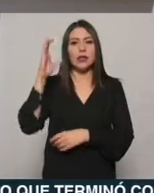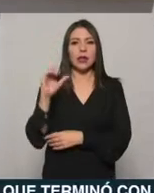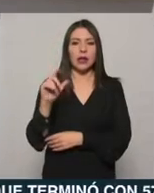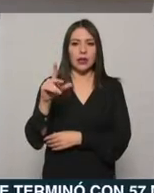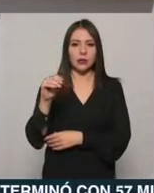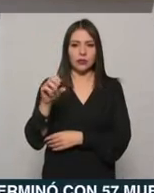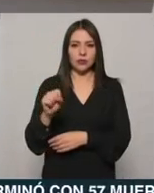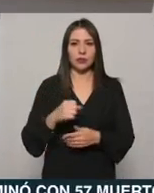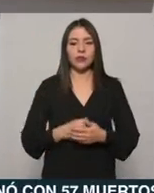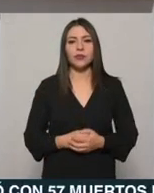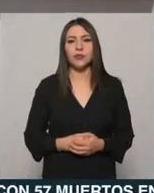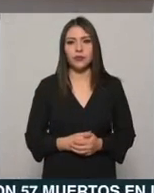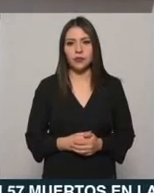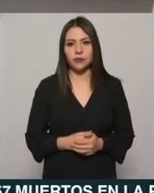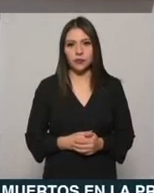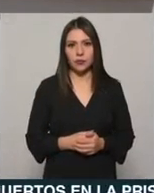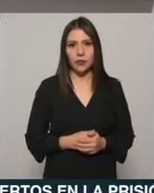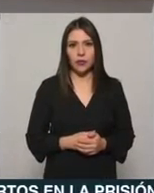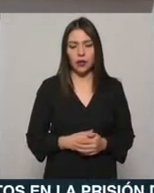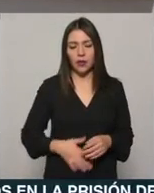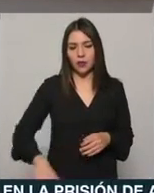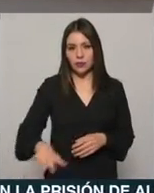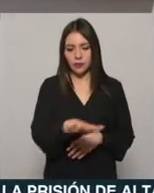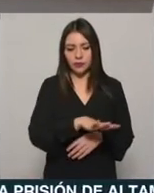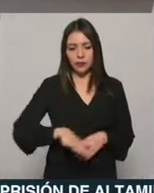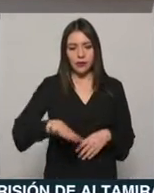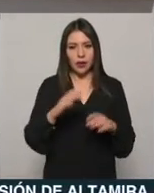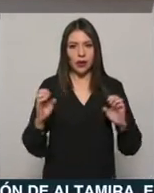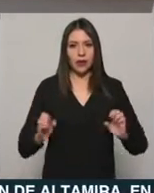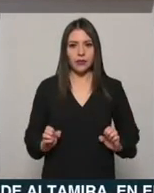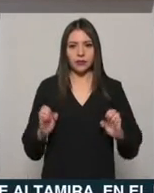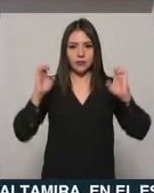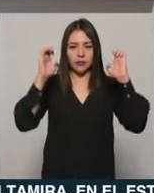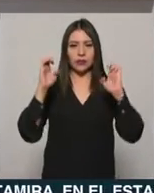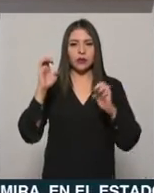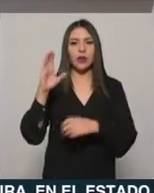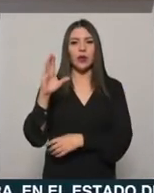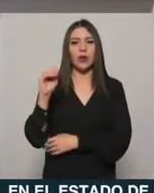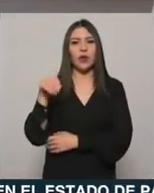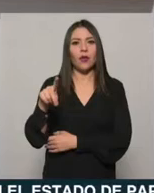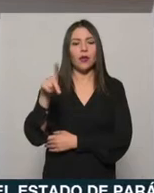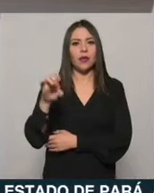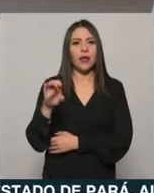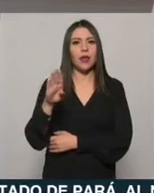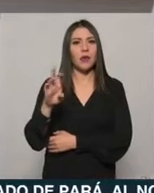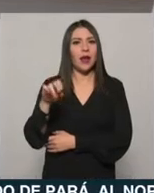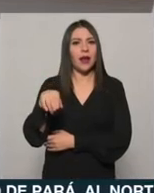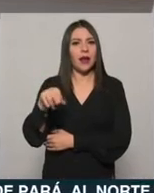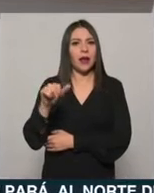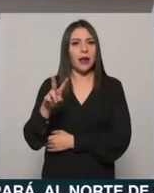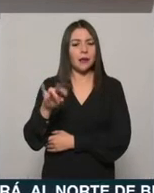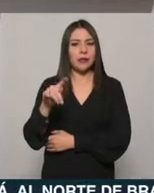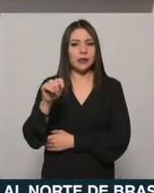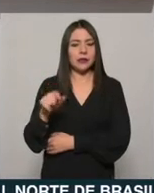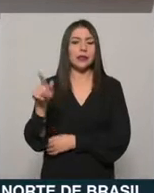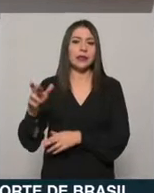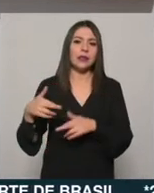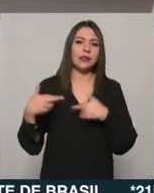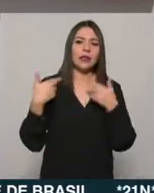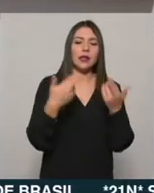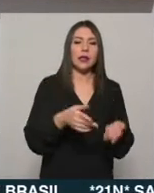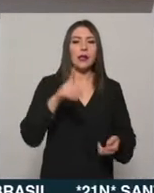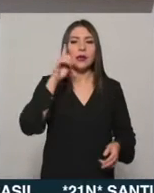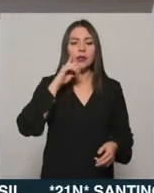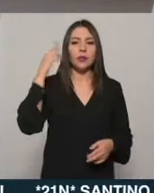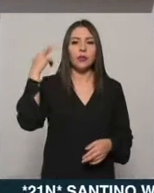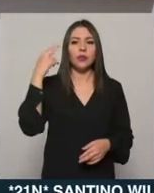El edificio que nos alberga, conocido también como el Palacio del Conde de Buenavista, fue un regalo de la Marquesa de la Selva Nevada